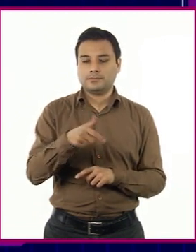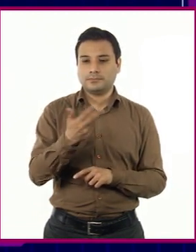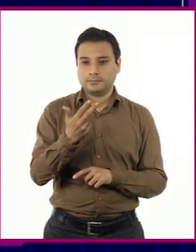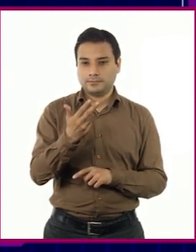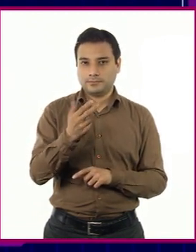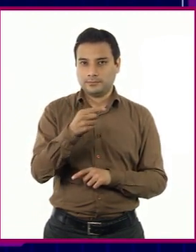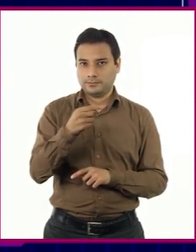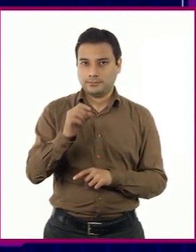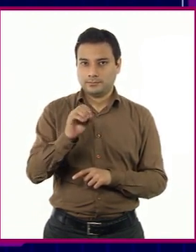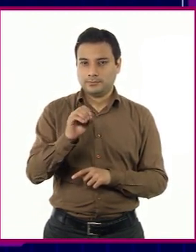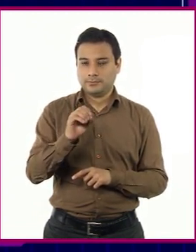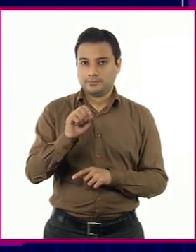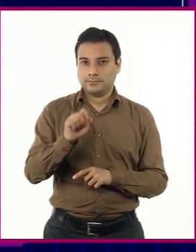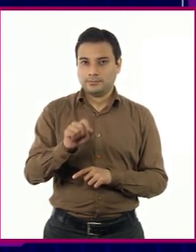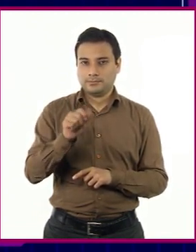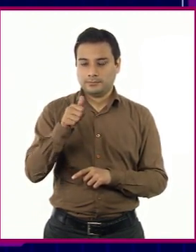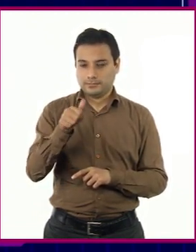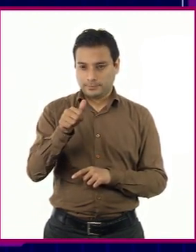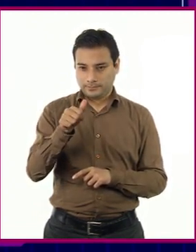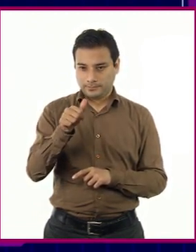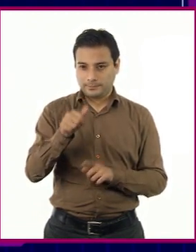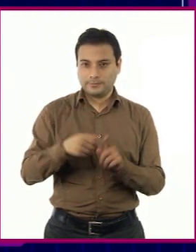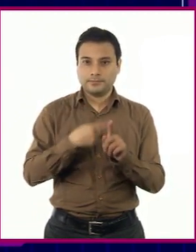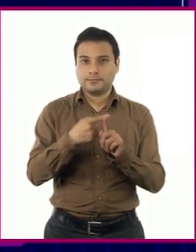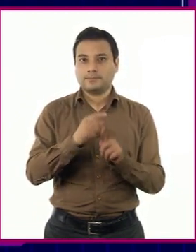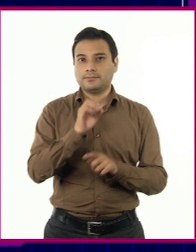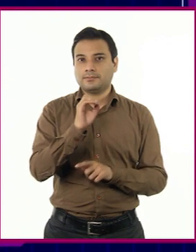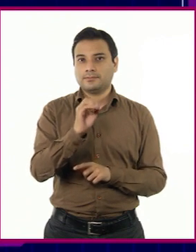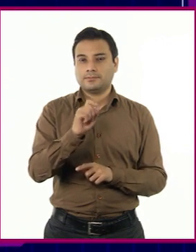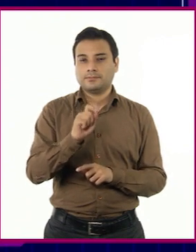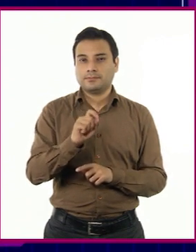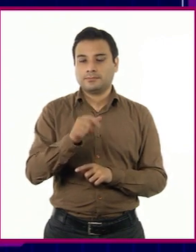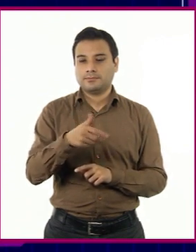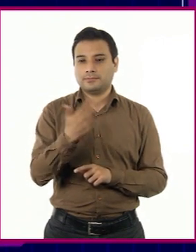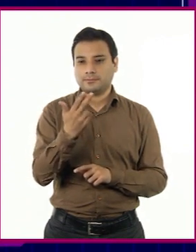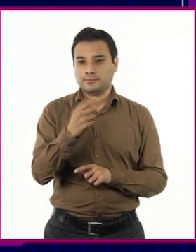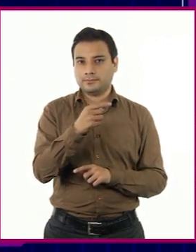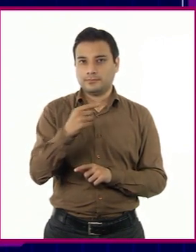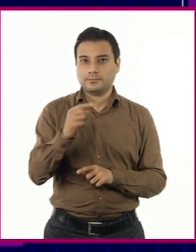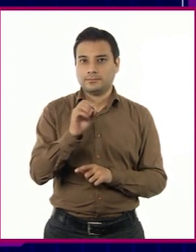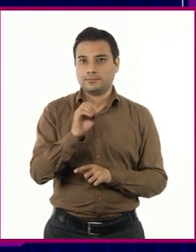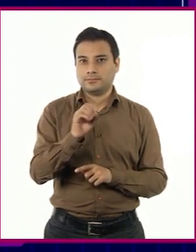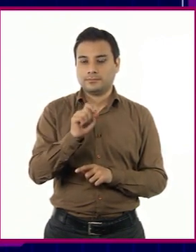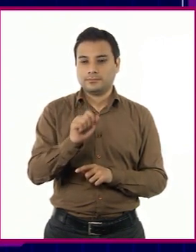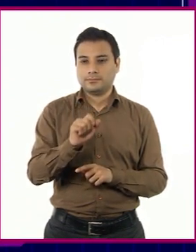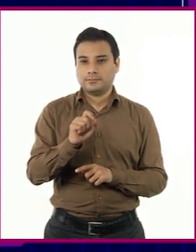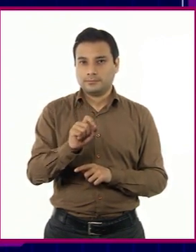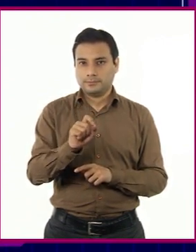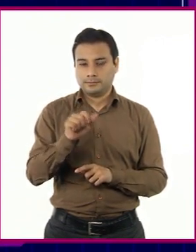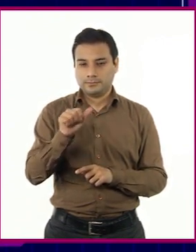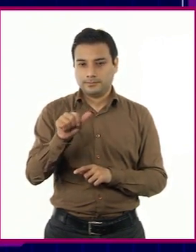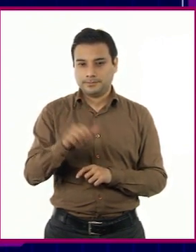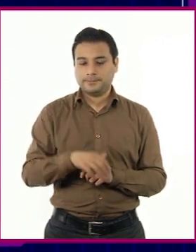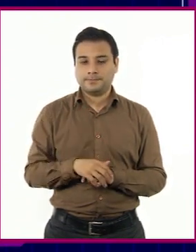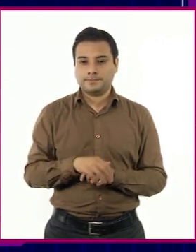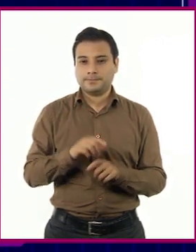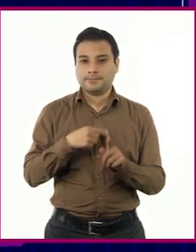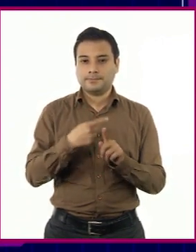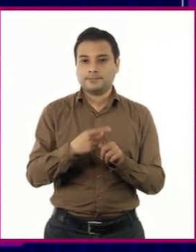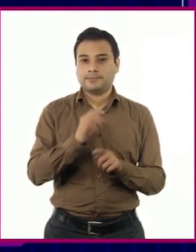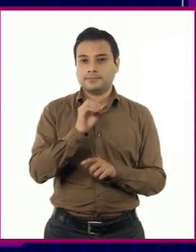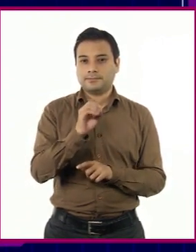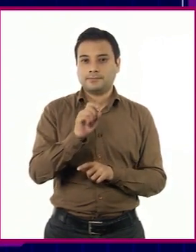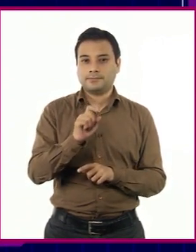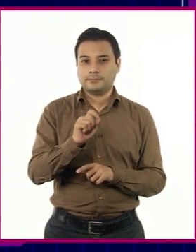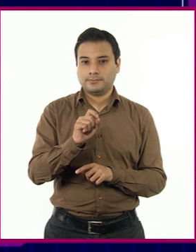de 0.13 menos 0.16 más el valor absoluto de 0.13 menos 0.16